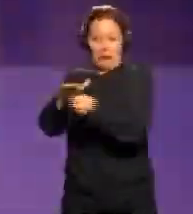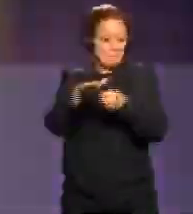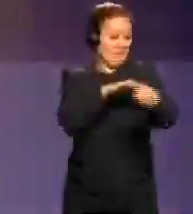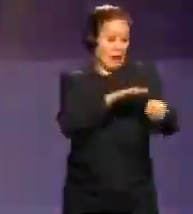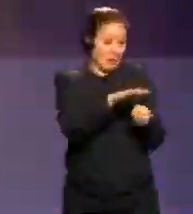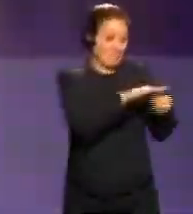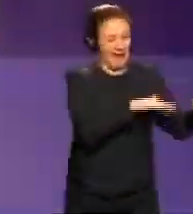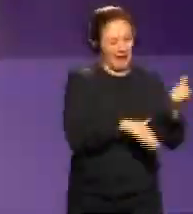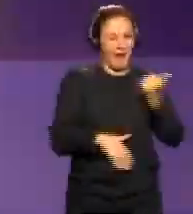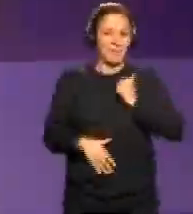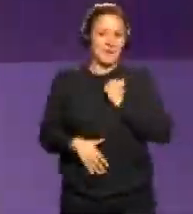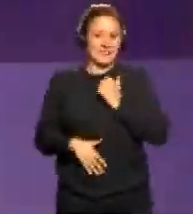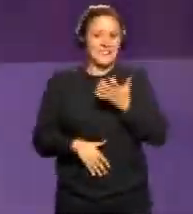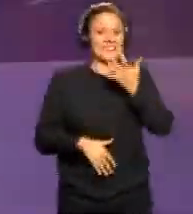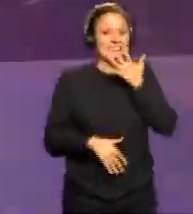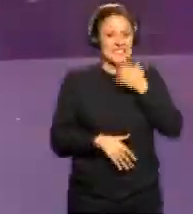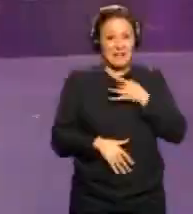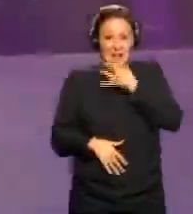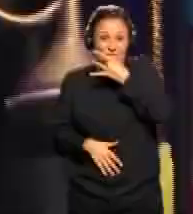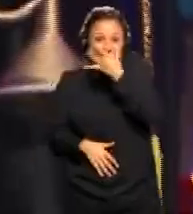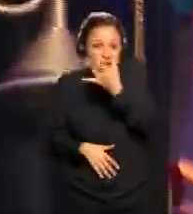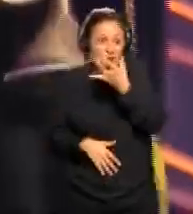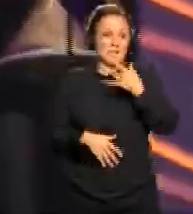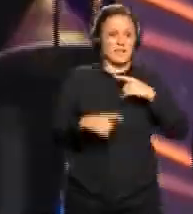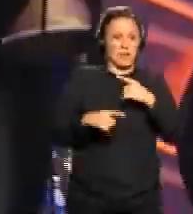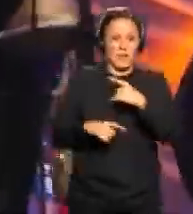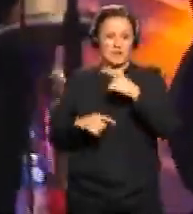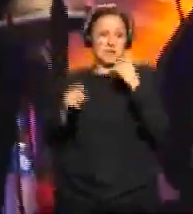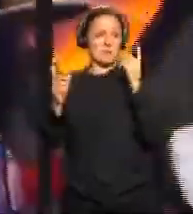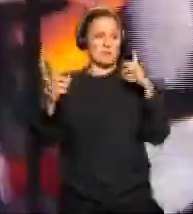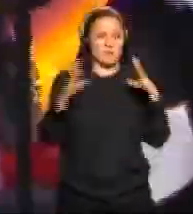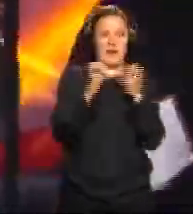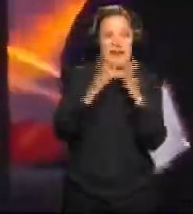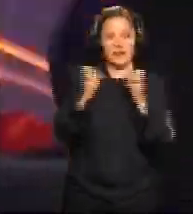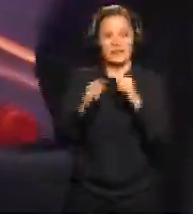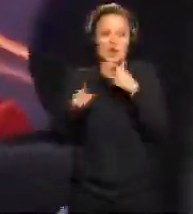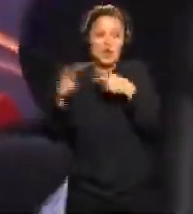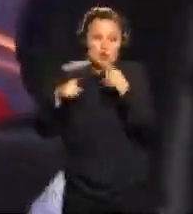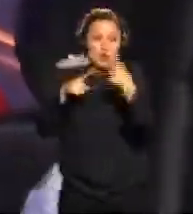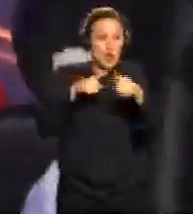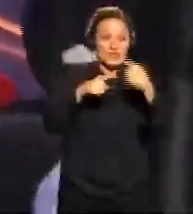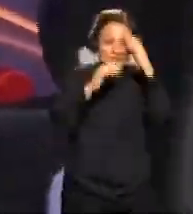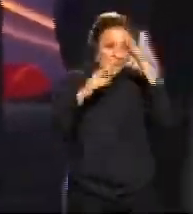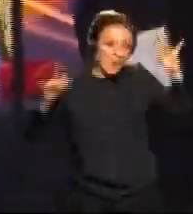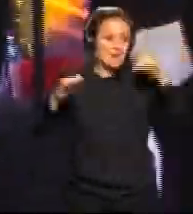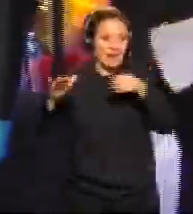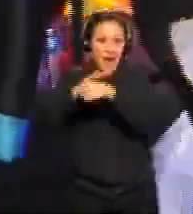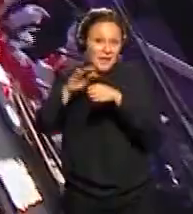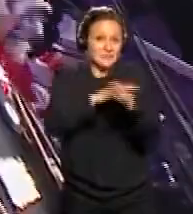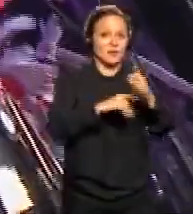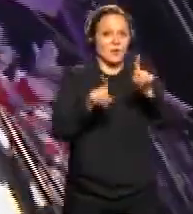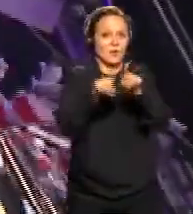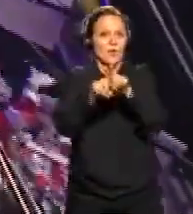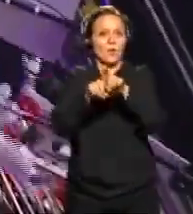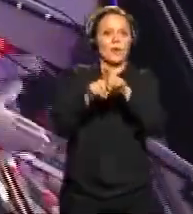allá. Y si tienes poca vergüenza y pones ganas, tienes acceso a cosas que ni imaginabas. Si en Santa Cruz para aparcar tardabas, ahora